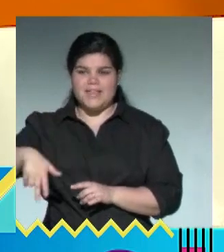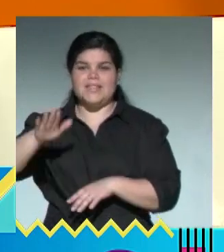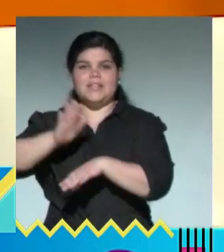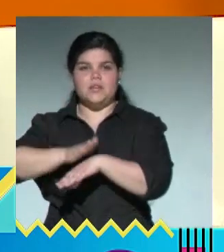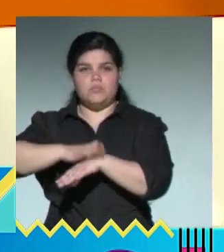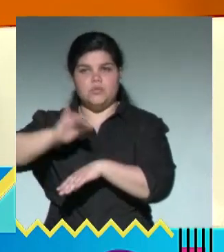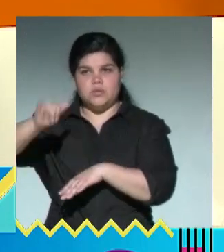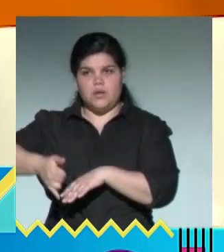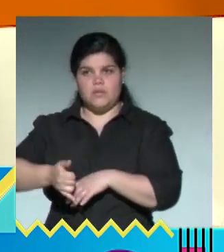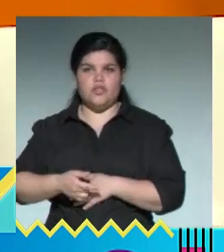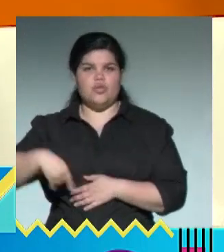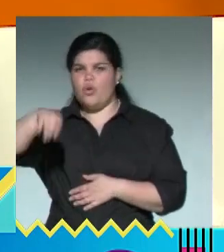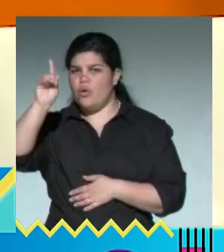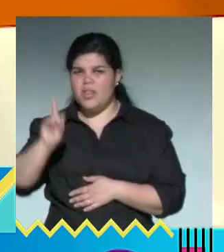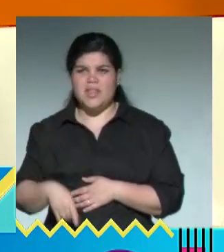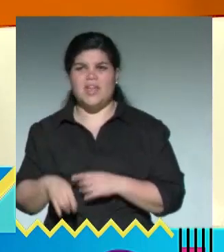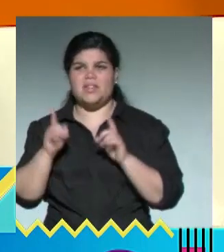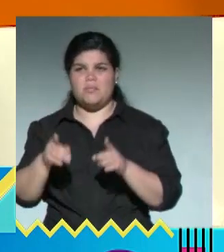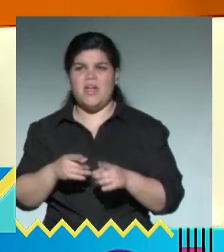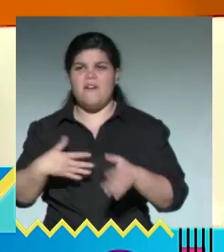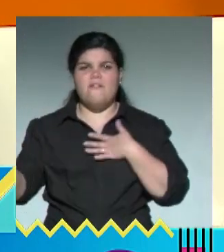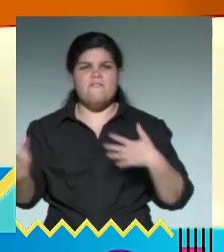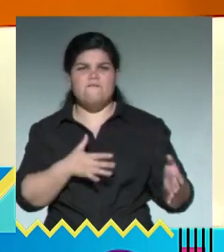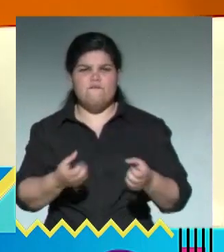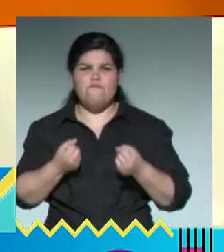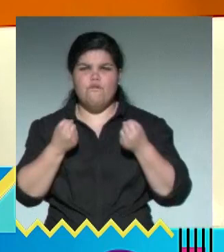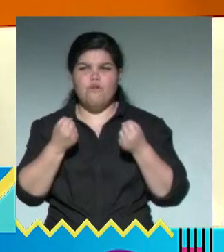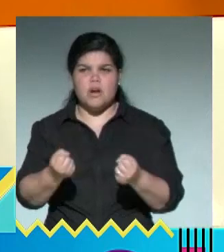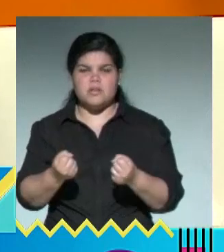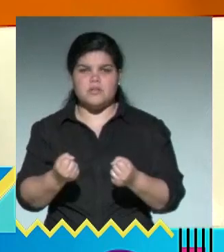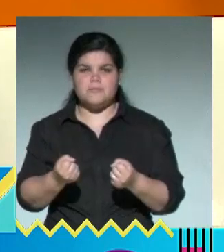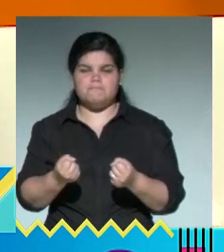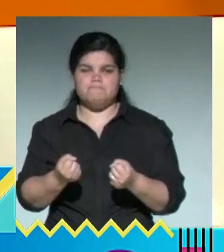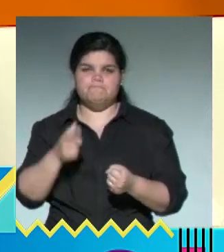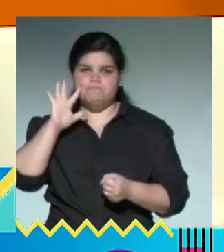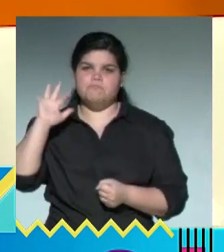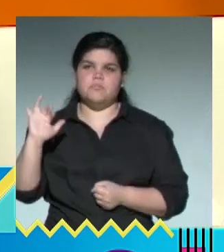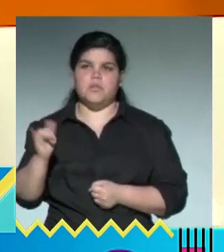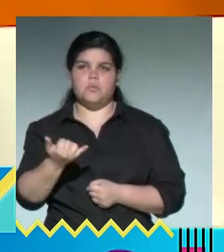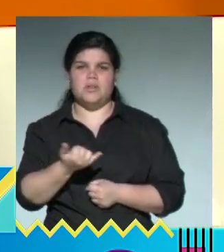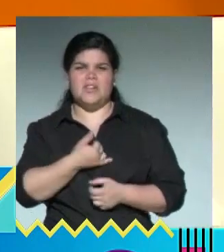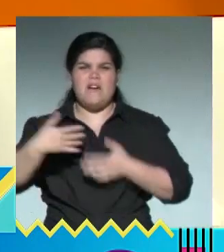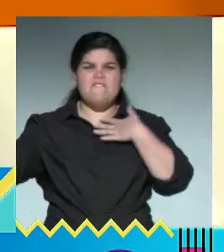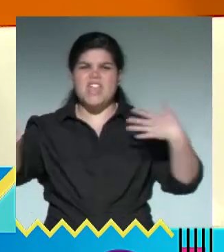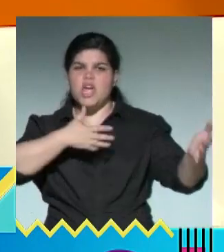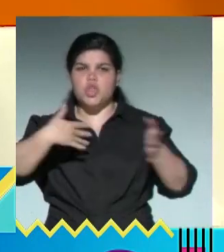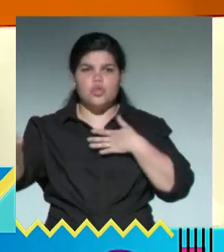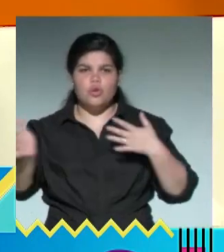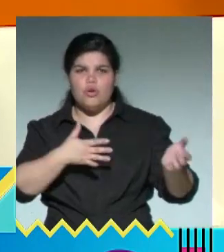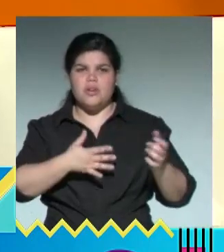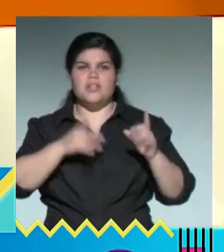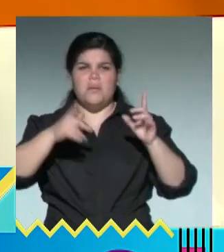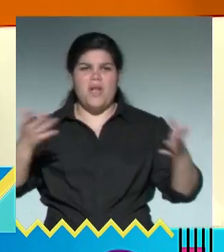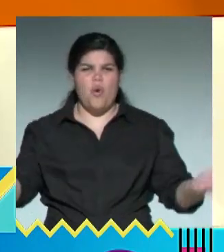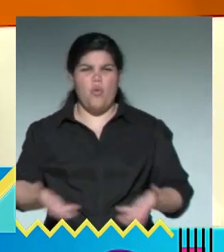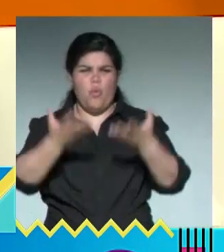sí, casi todo el día también hubo un viento muy fuerte y se notó, se vio desde arriba, se veía cómo corría el viento y las columnas de humo